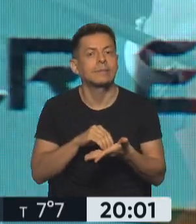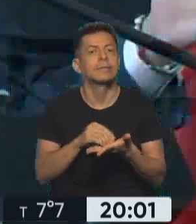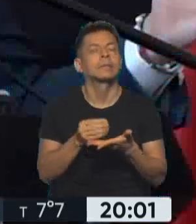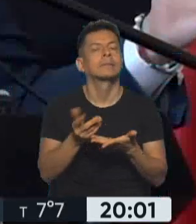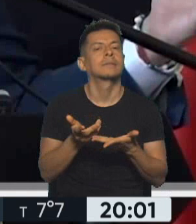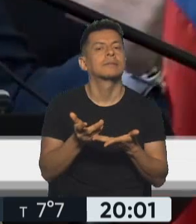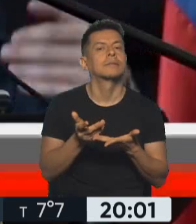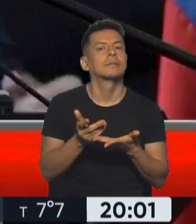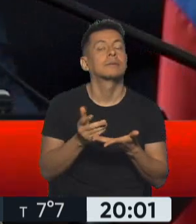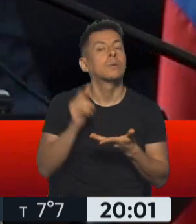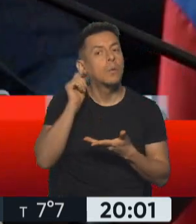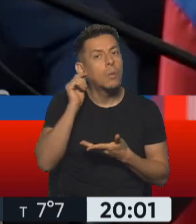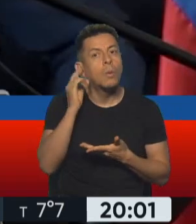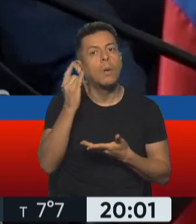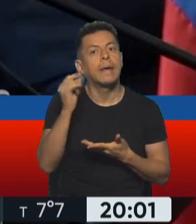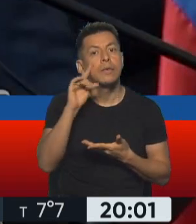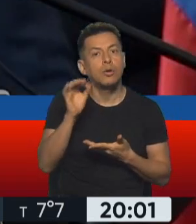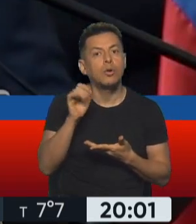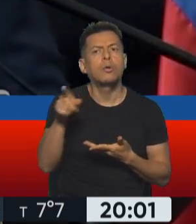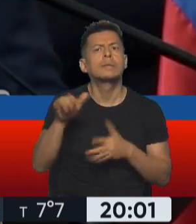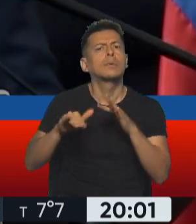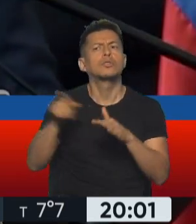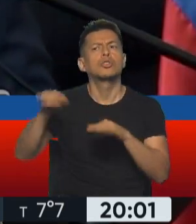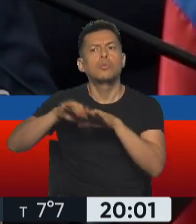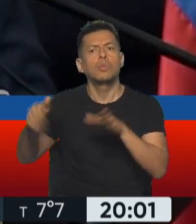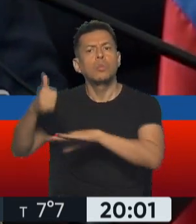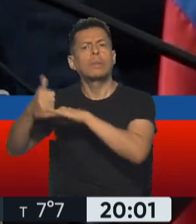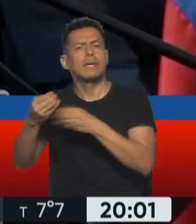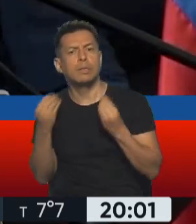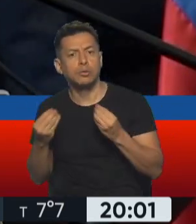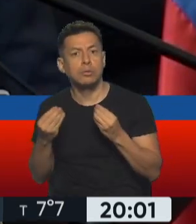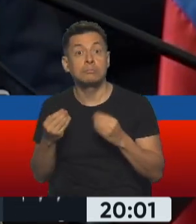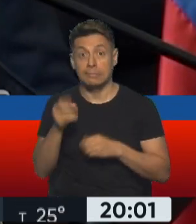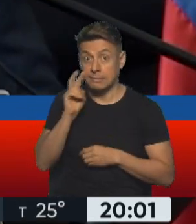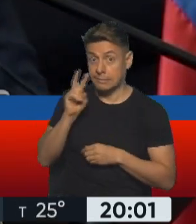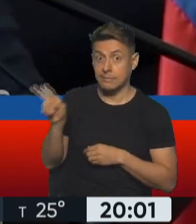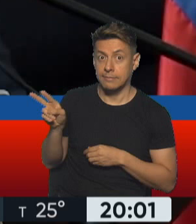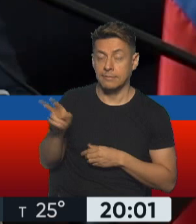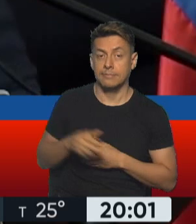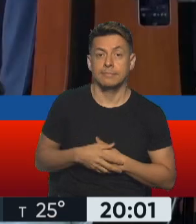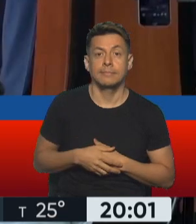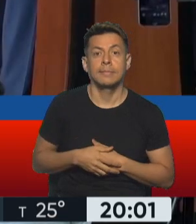le pasó a Guaidó ya arriba del escenario. Sí, fijémonos ahí lo que estaba hablando en un